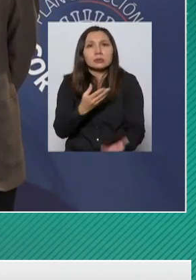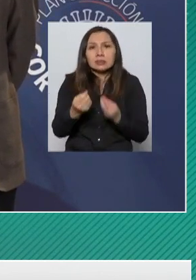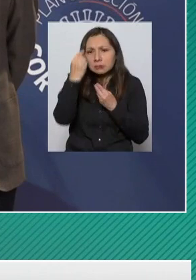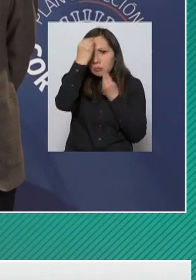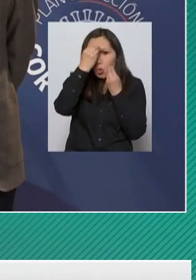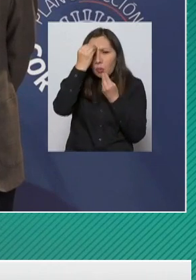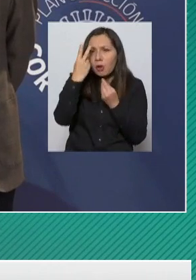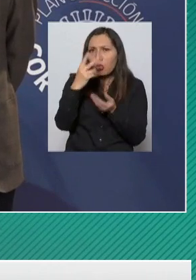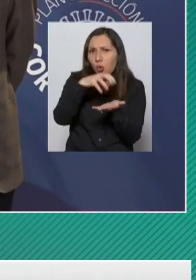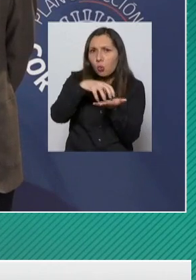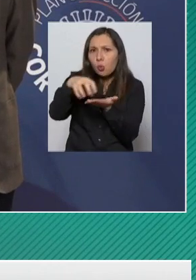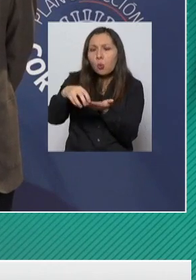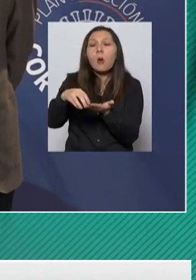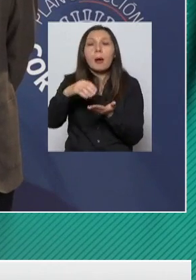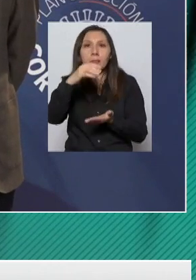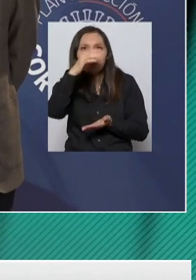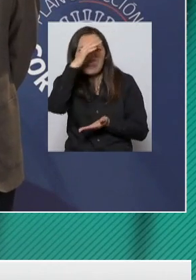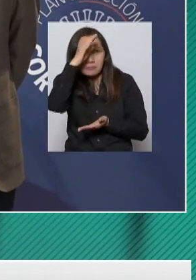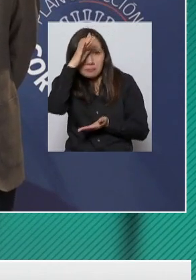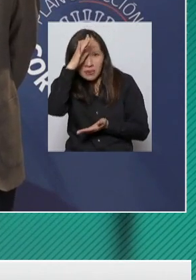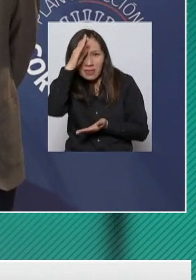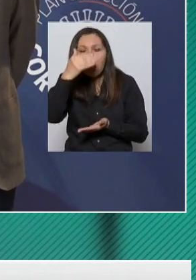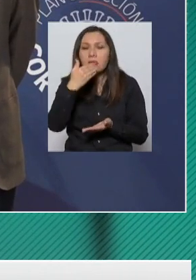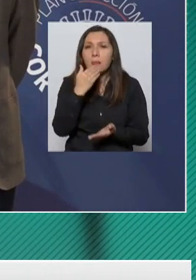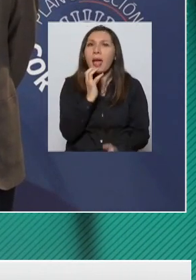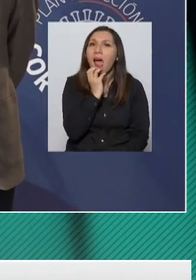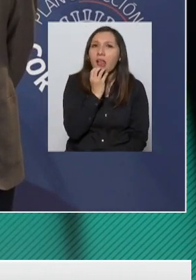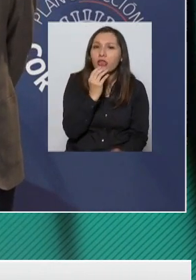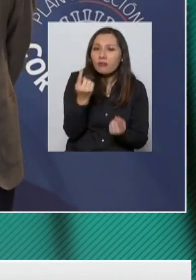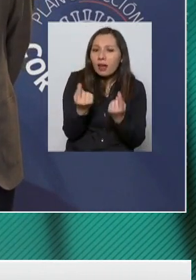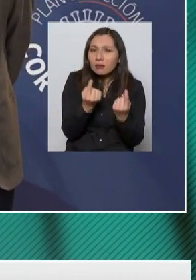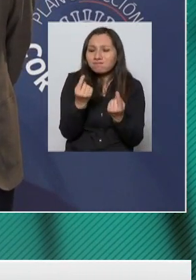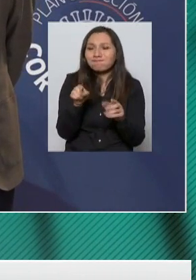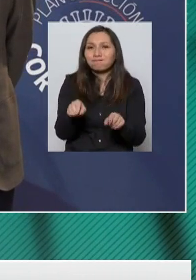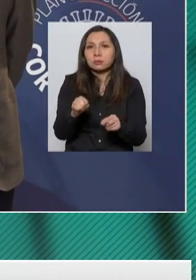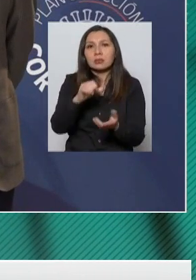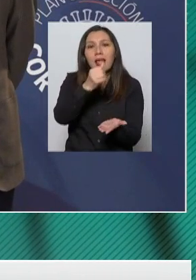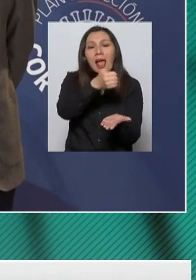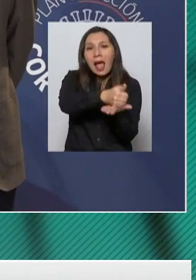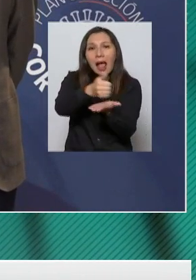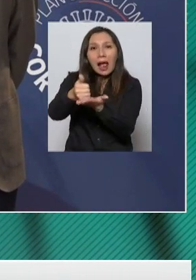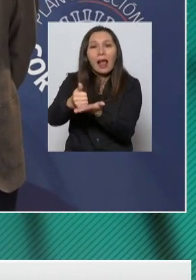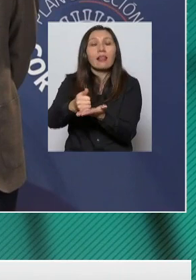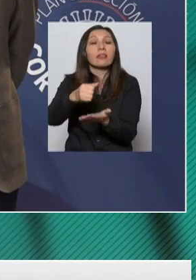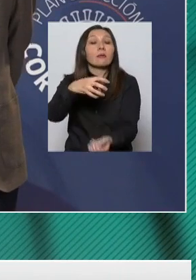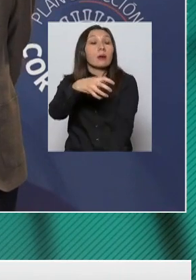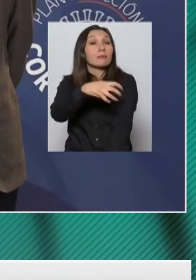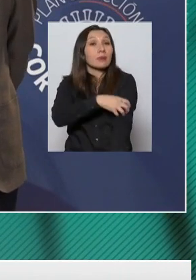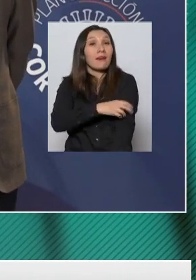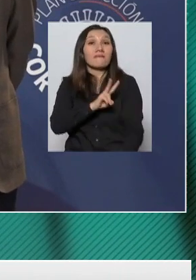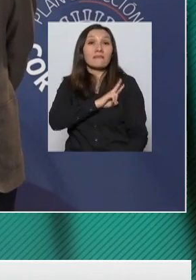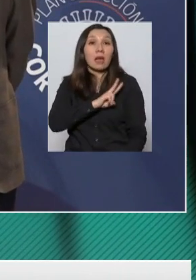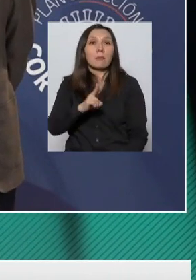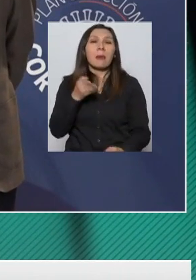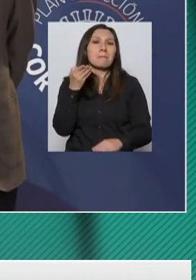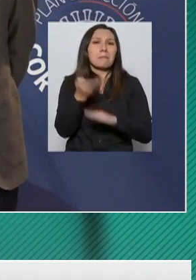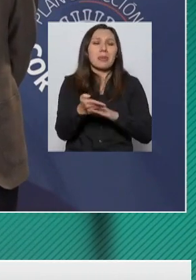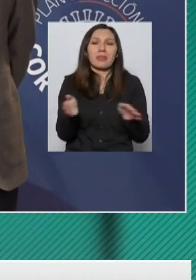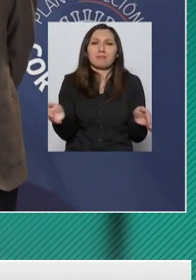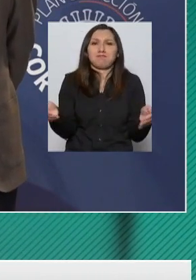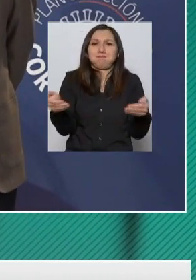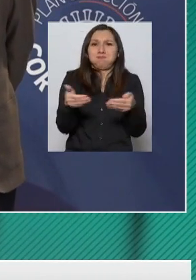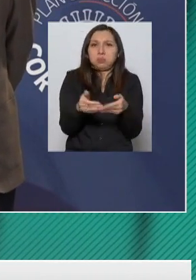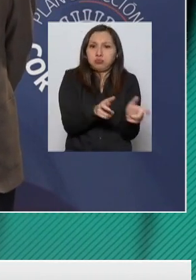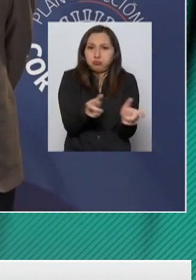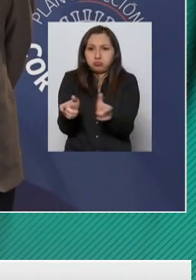para estas dos zonas puente alto y la región de antofagasta y tercero los alcaldes de la región de valparaíso están pidiendo cordones sanitarios pensando en el